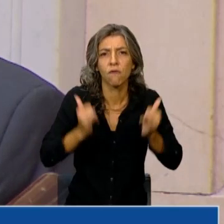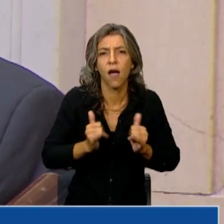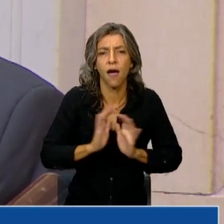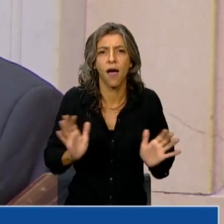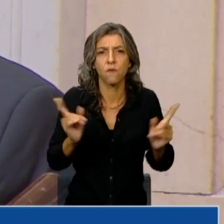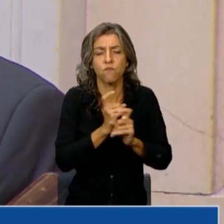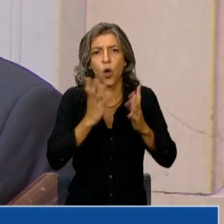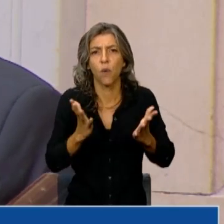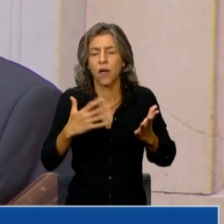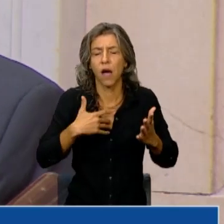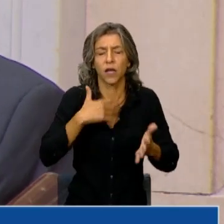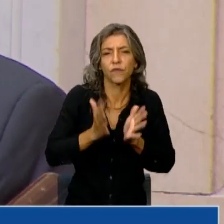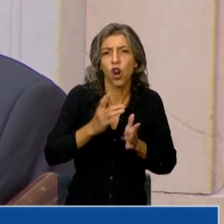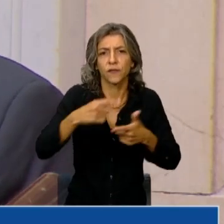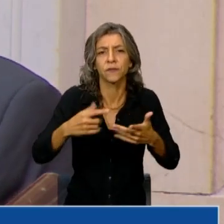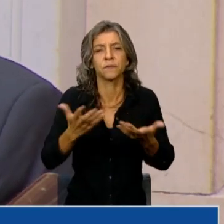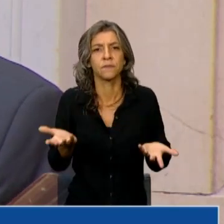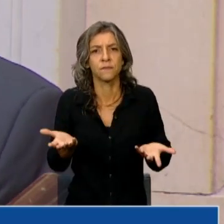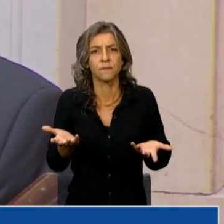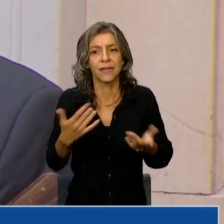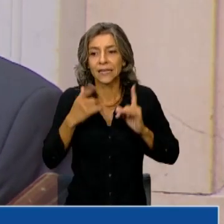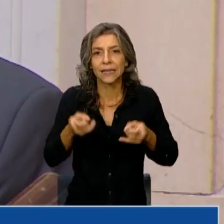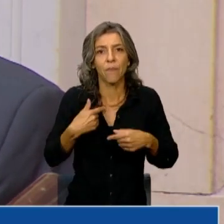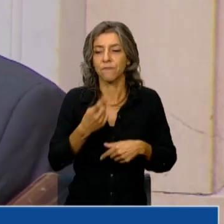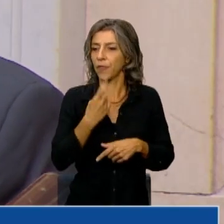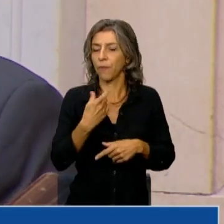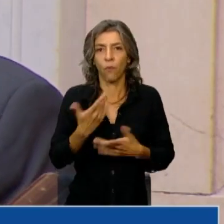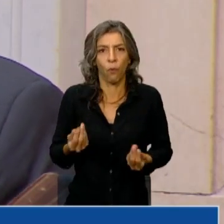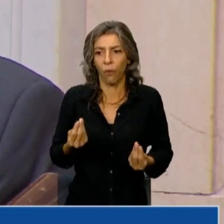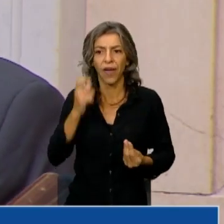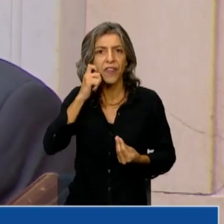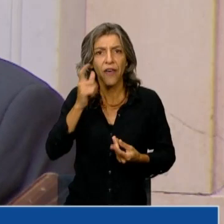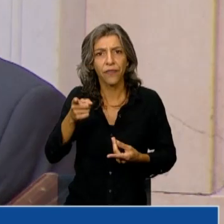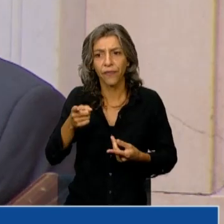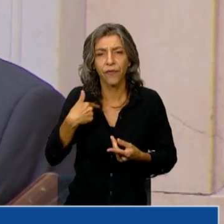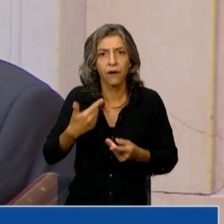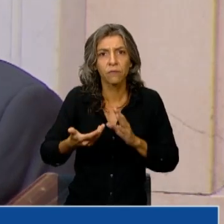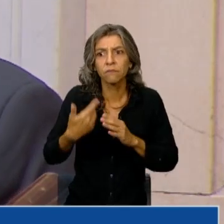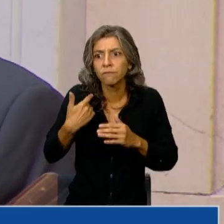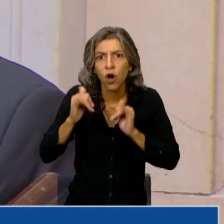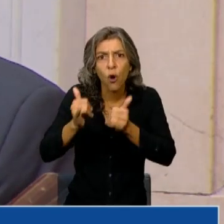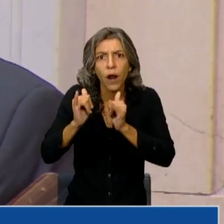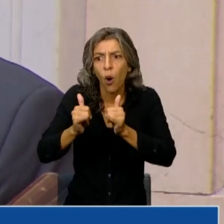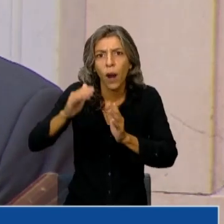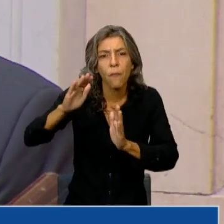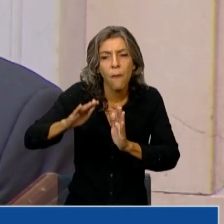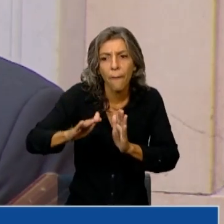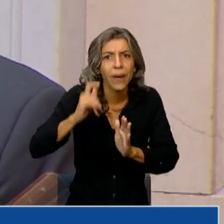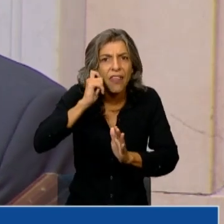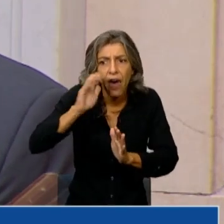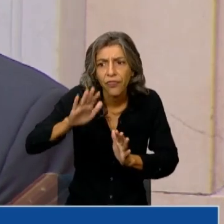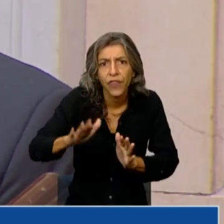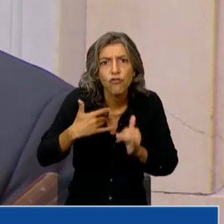otra discusión, otra ley. Cada vez son más jóvenes los que cometen delito. Y finalmente, la sofisticación de las bandas narcocriminales, en este caso